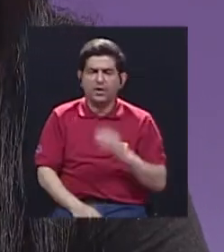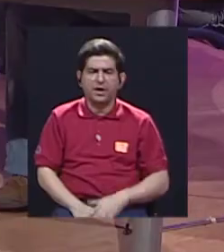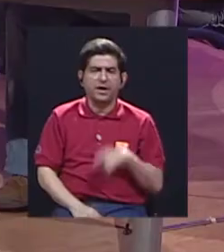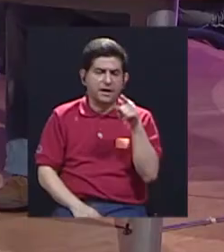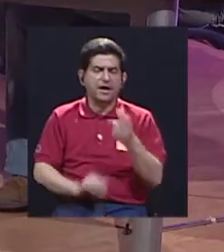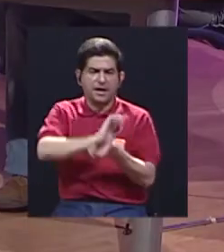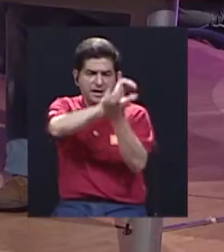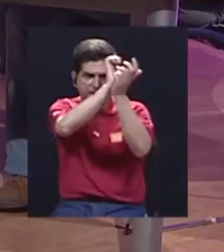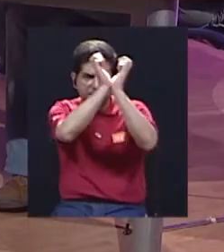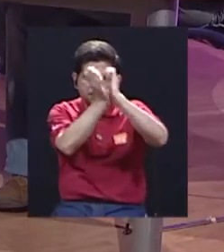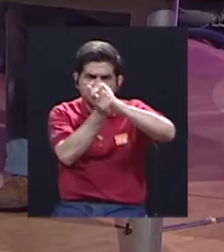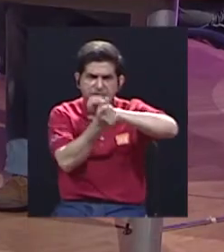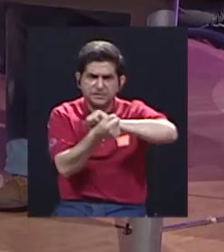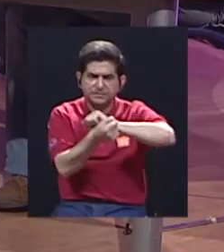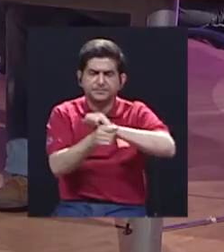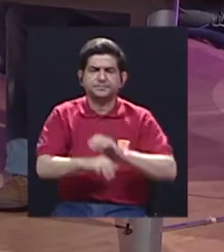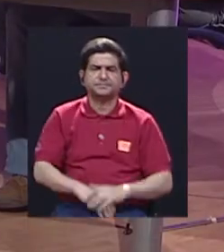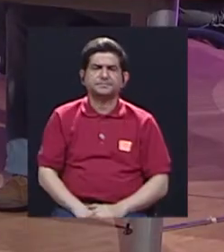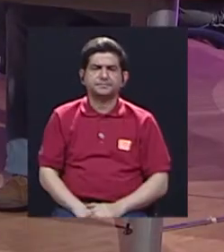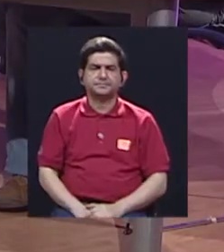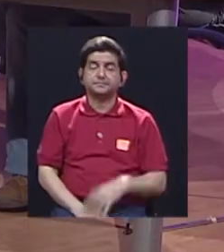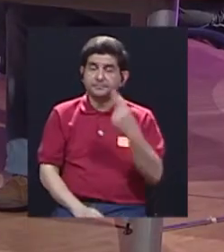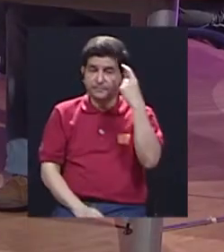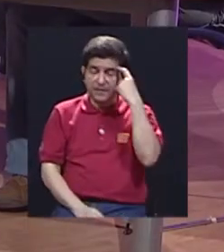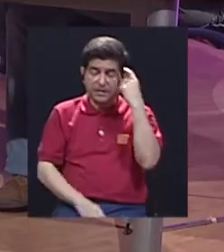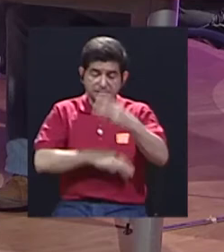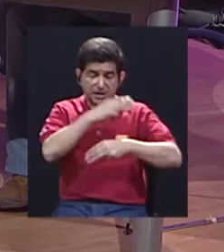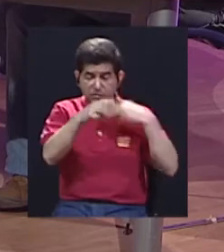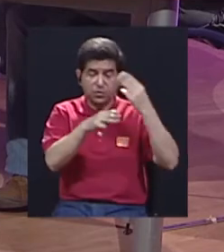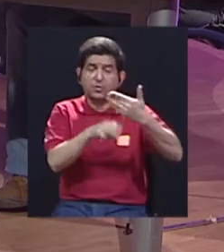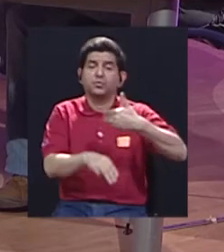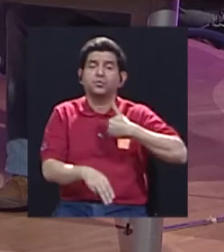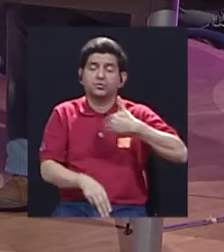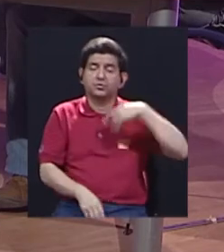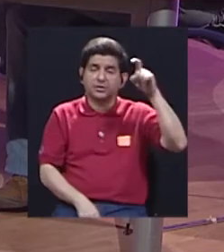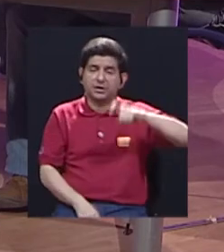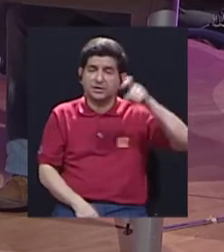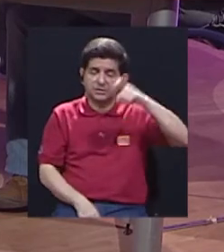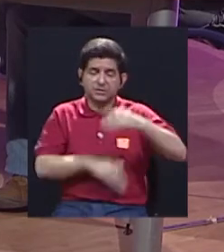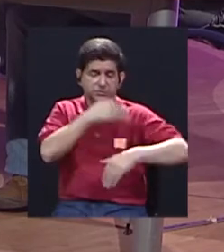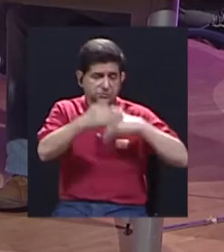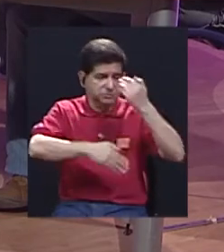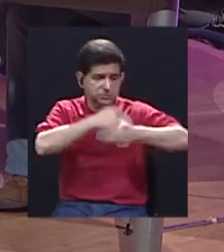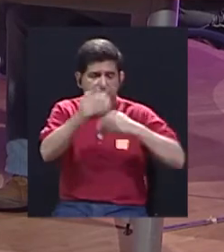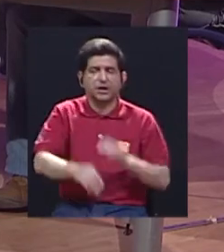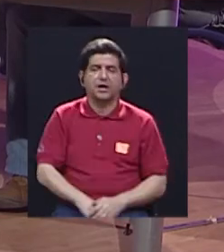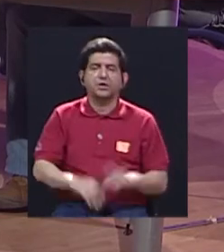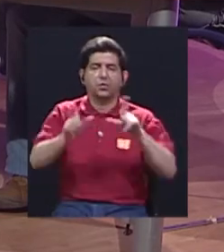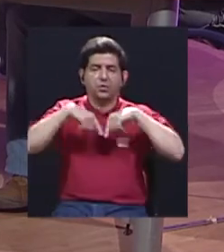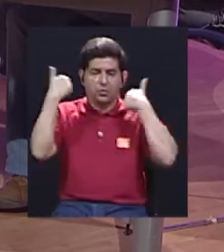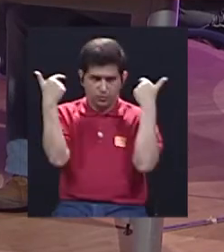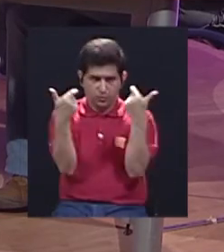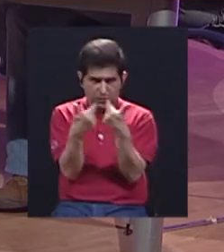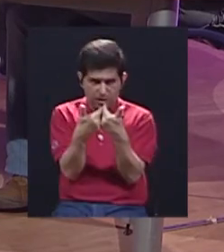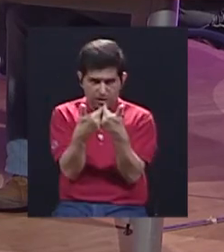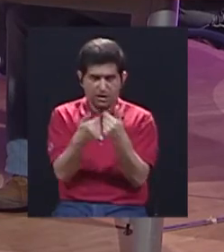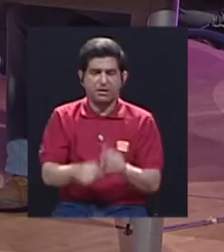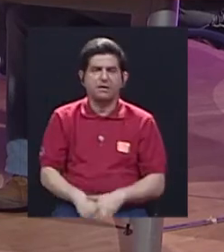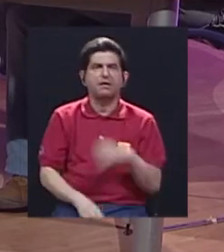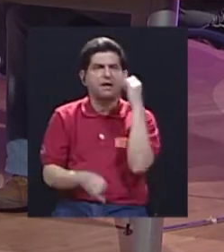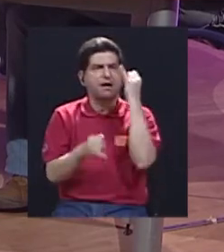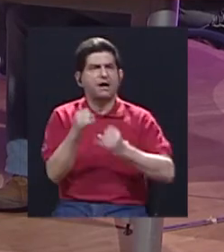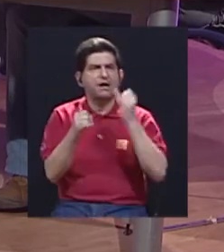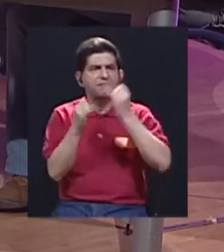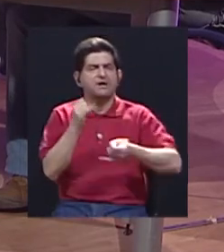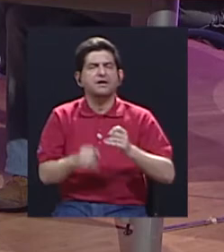el cambio que este mundo tiene que operar hacia lo colectivo, terminando